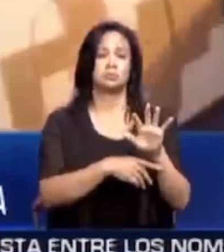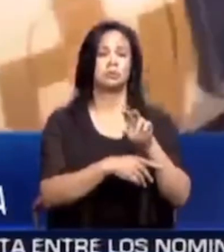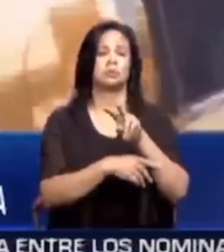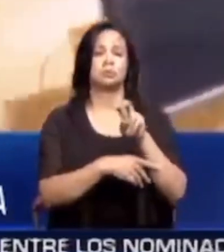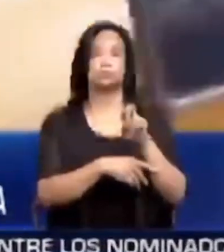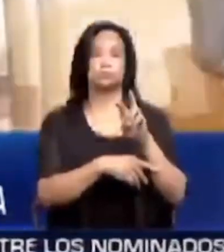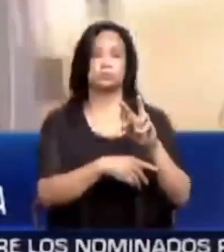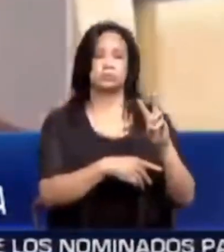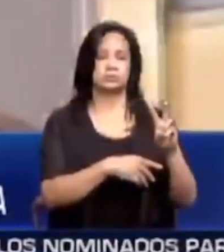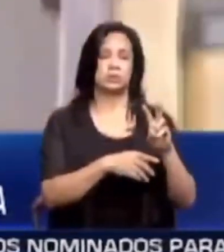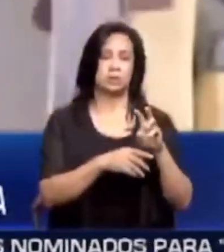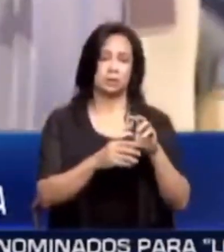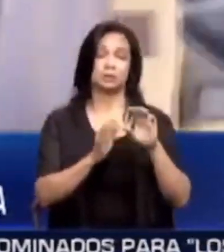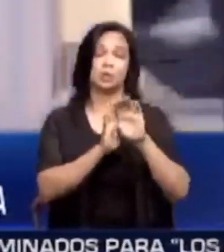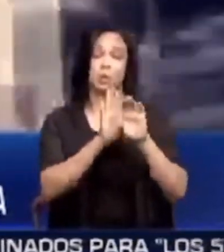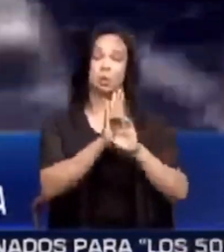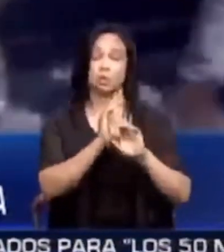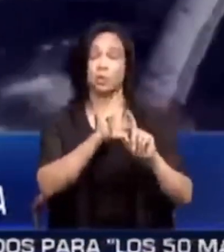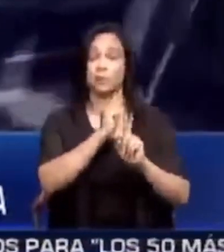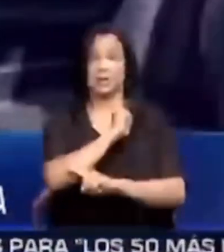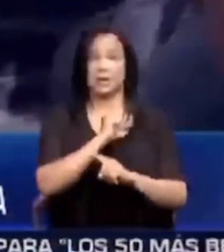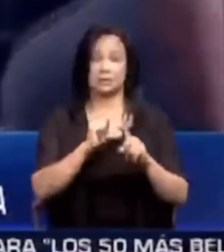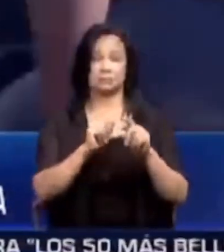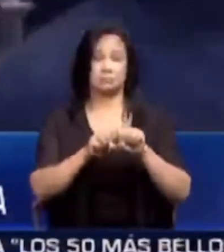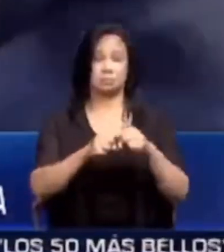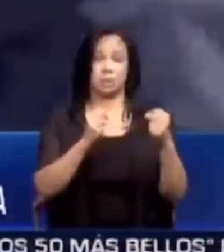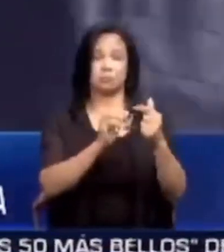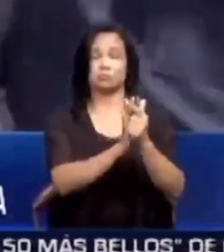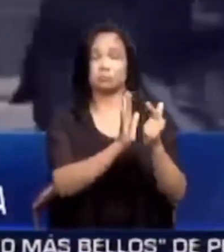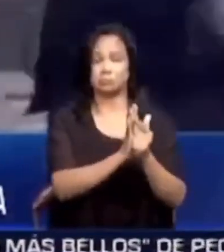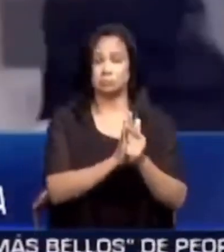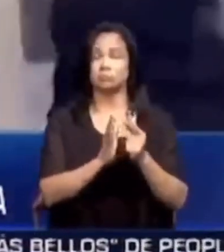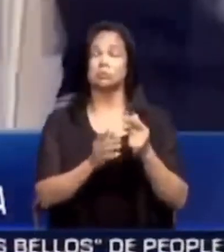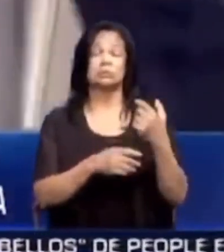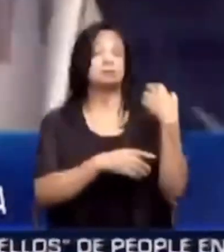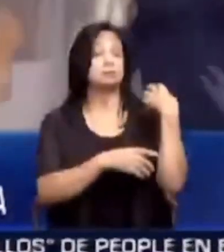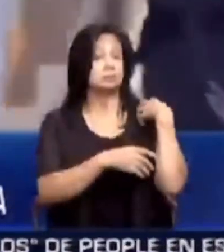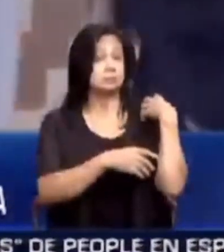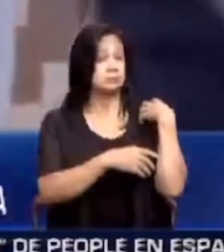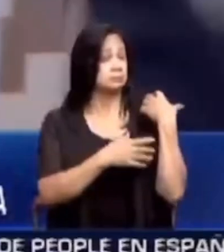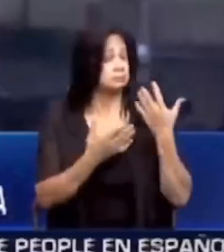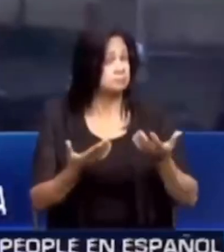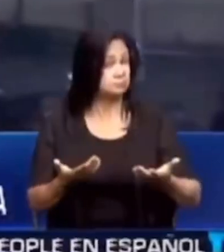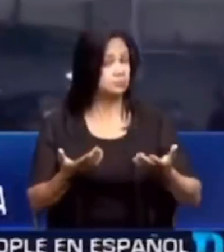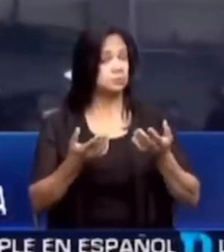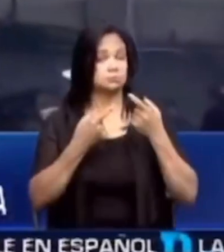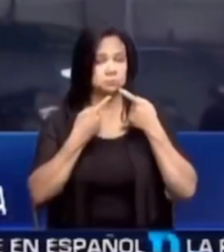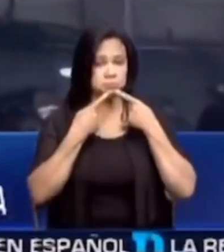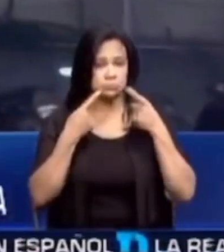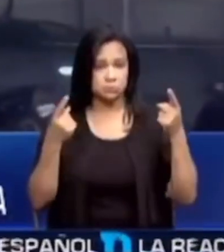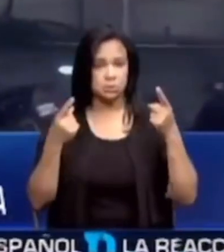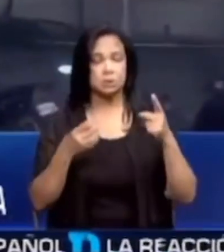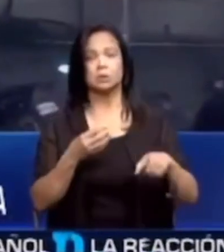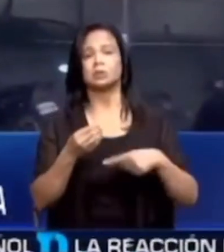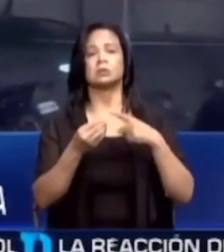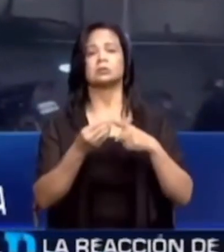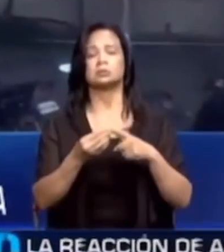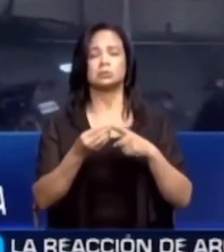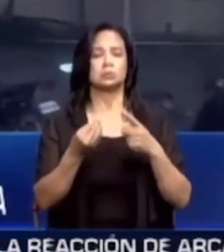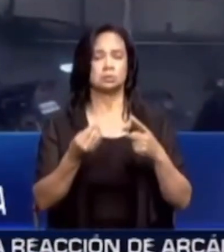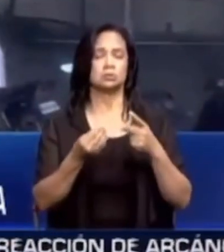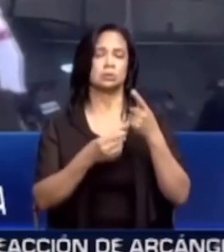266 del Código Penal en tanto que las autoridades aún no se han pronunciado sobre el caso de